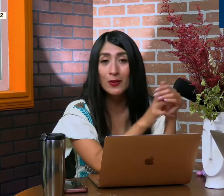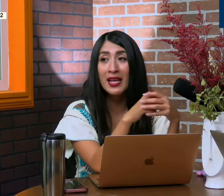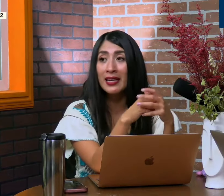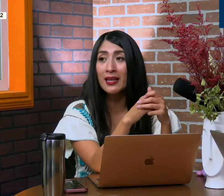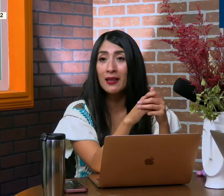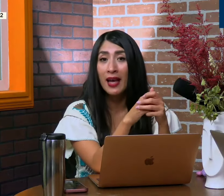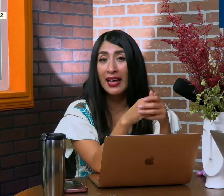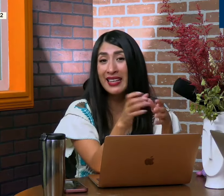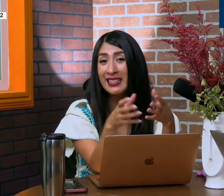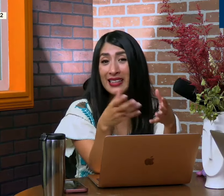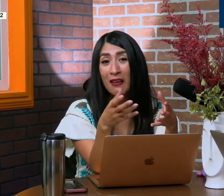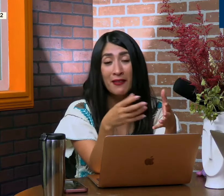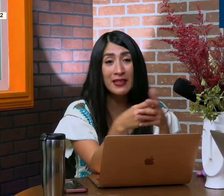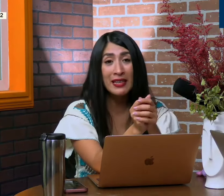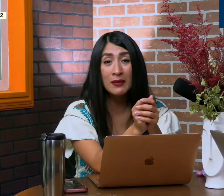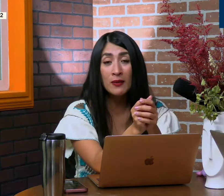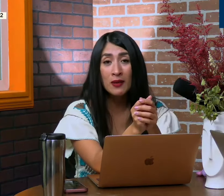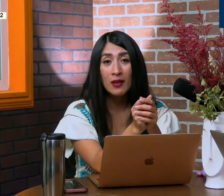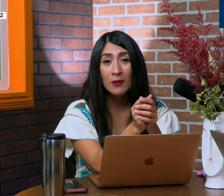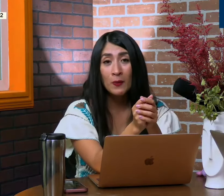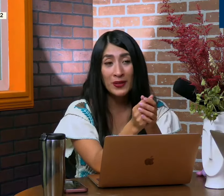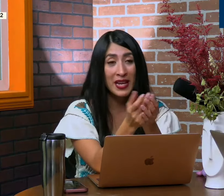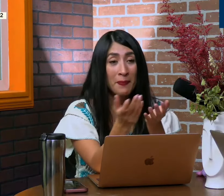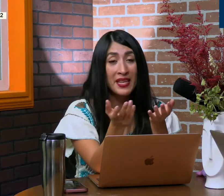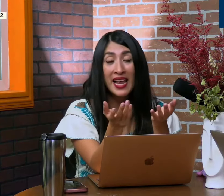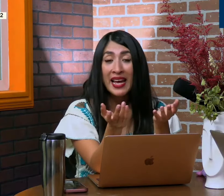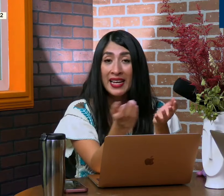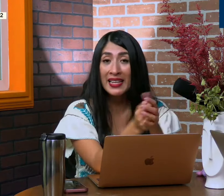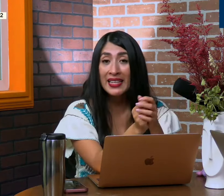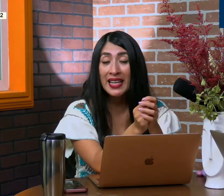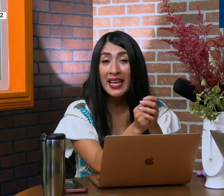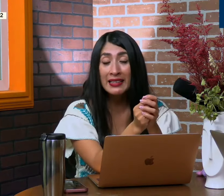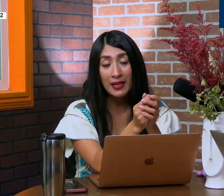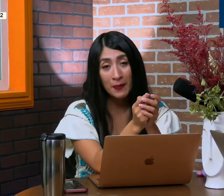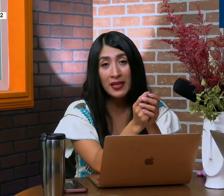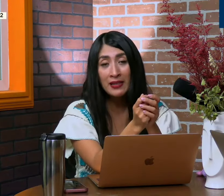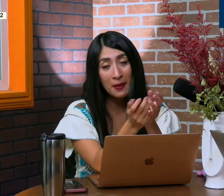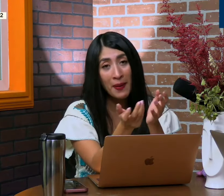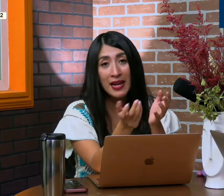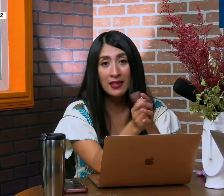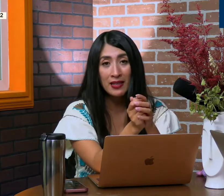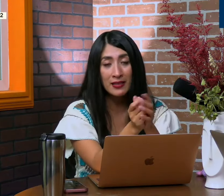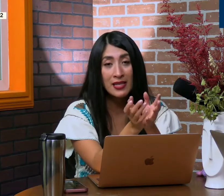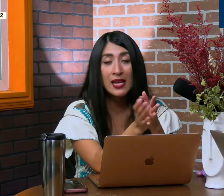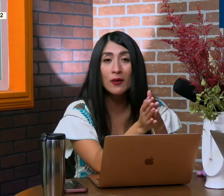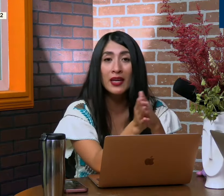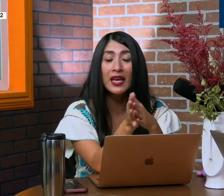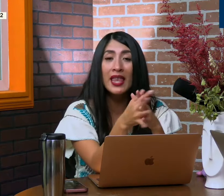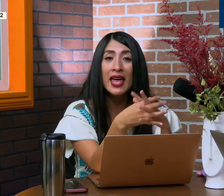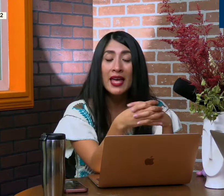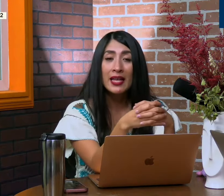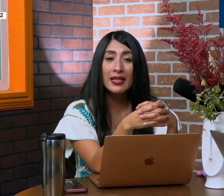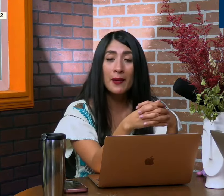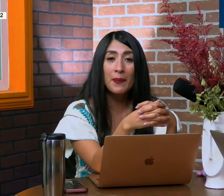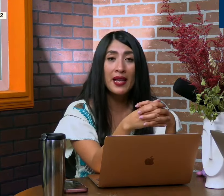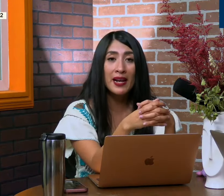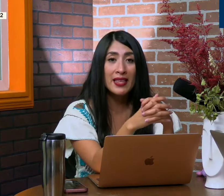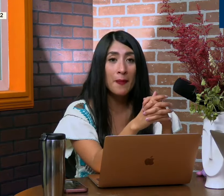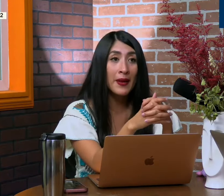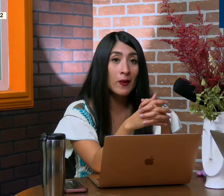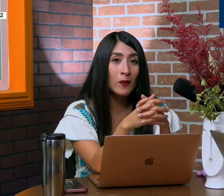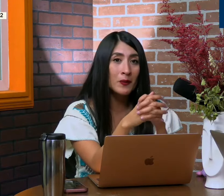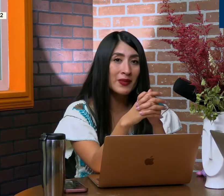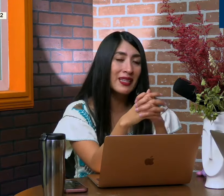este personaje A quién está defendiendo pues al pri a la candidata del pri del pan y sí de lo que queda del